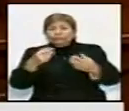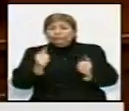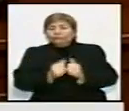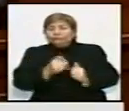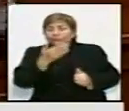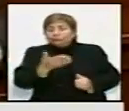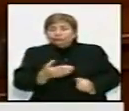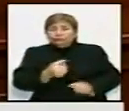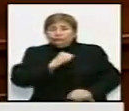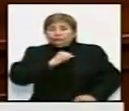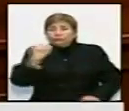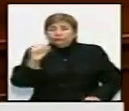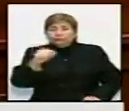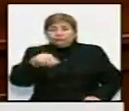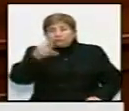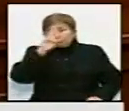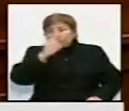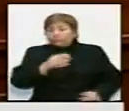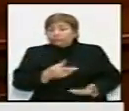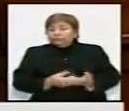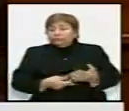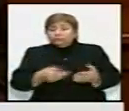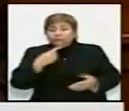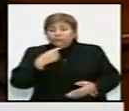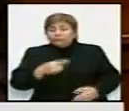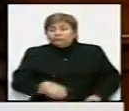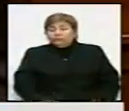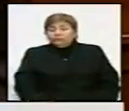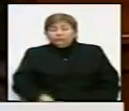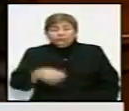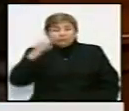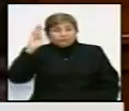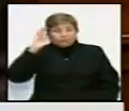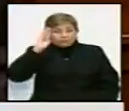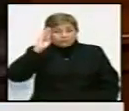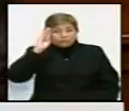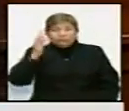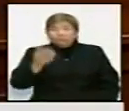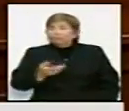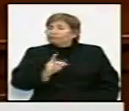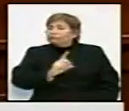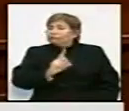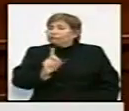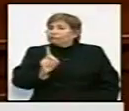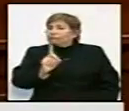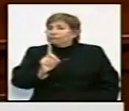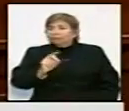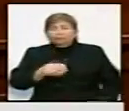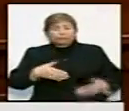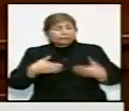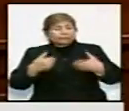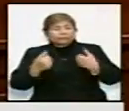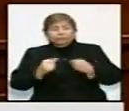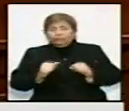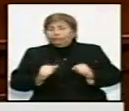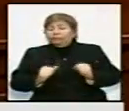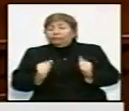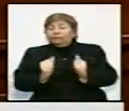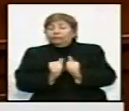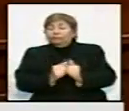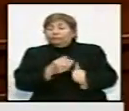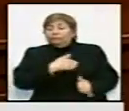él traiciona a la patria, mientras él traiciona a esos policías. No puede ser posible que